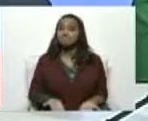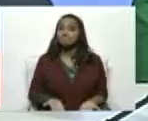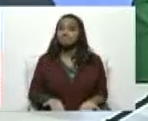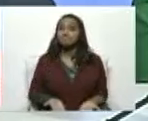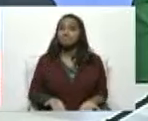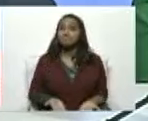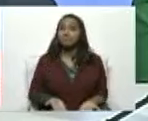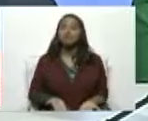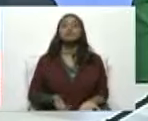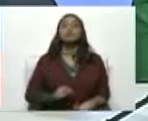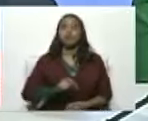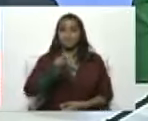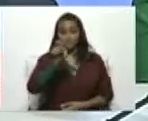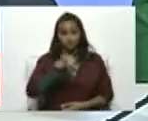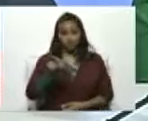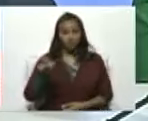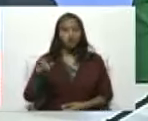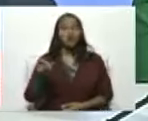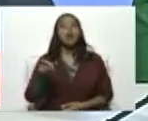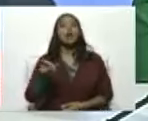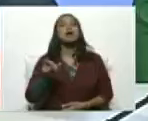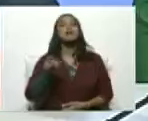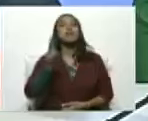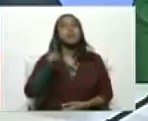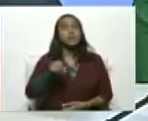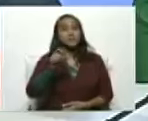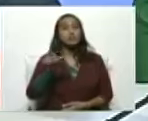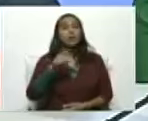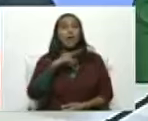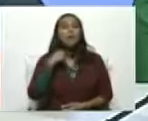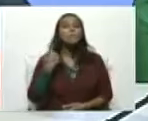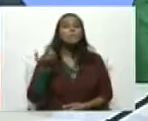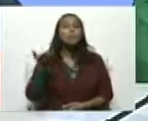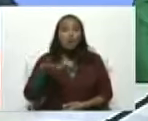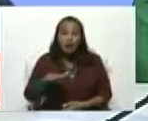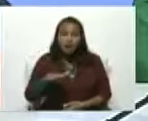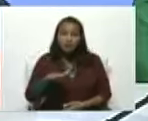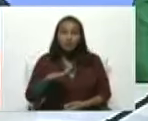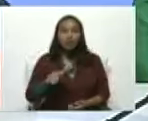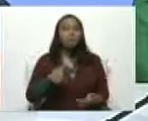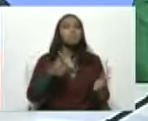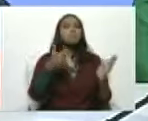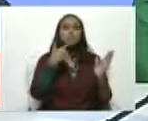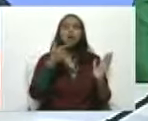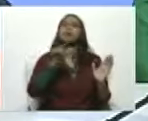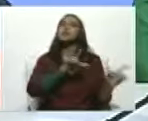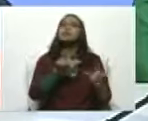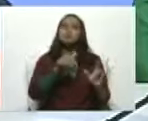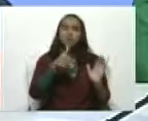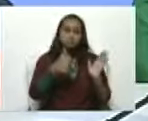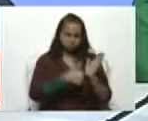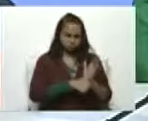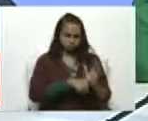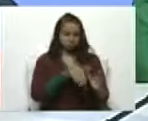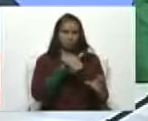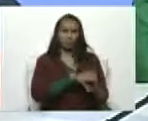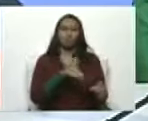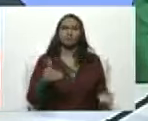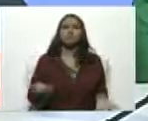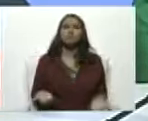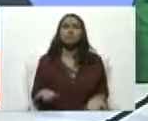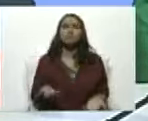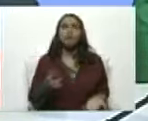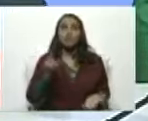Aquí votaban la gente, que gente fallecida, los ponían a votar. Cuando marcaban huella dactilar, marcaban la huella dactilar hasta